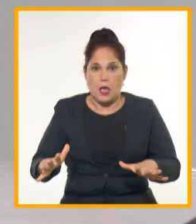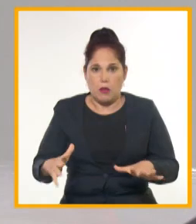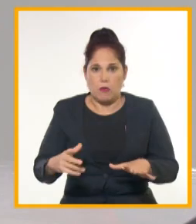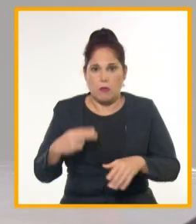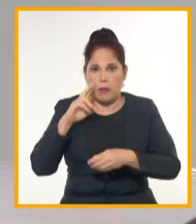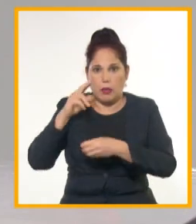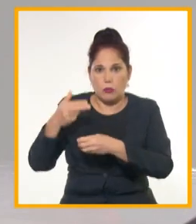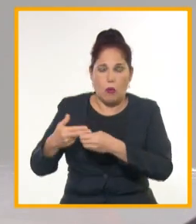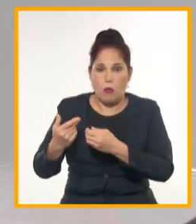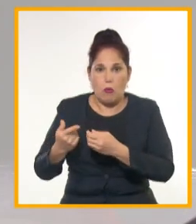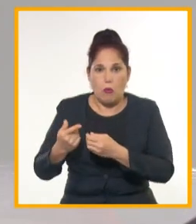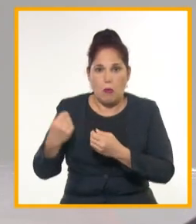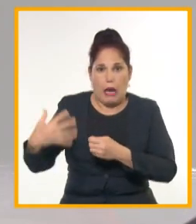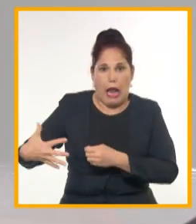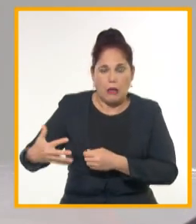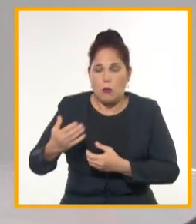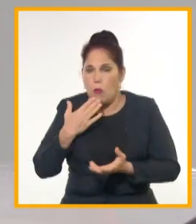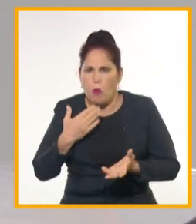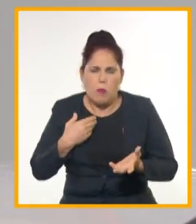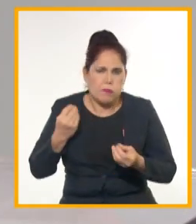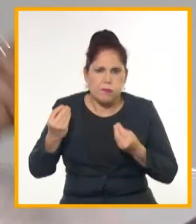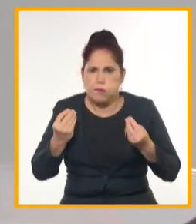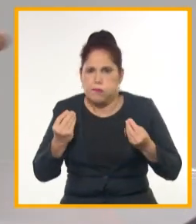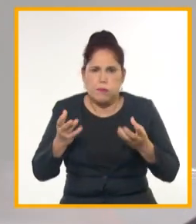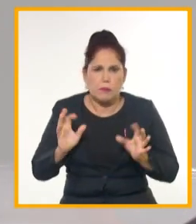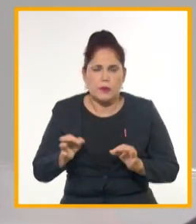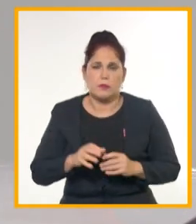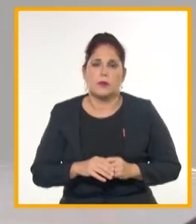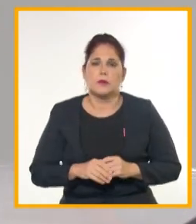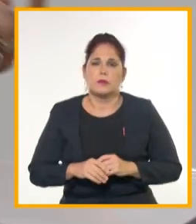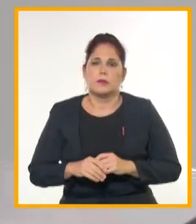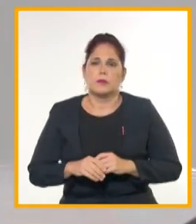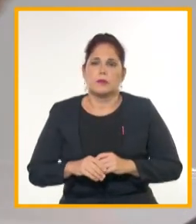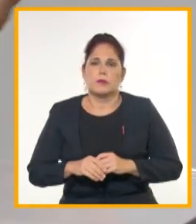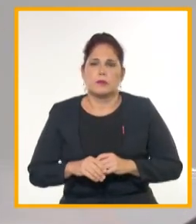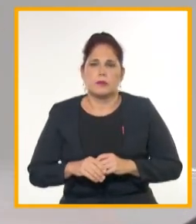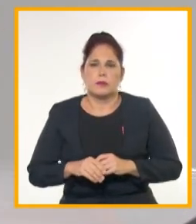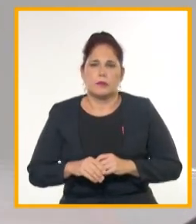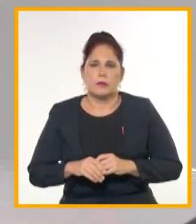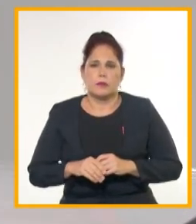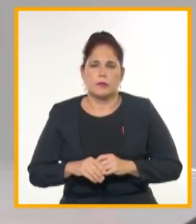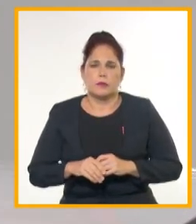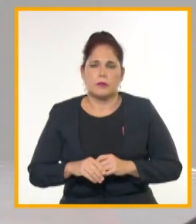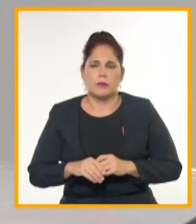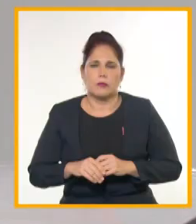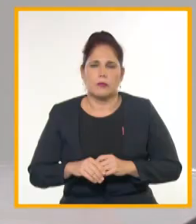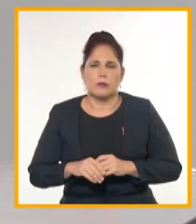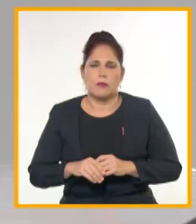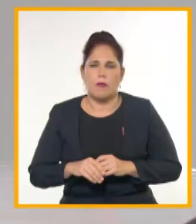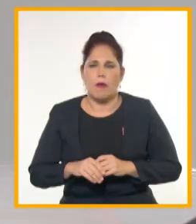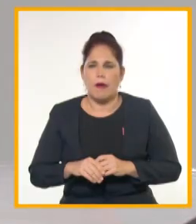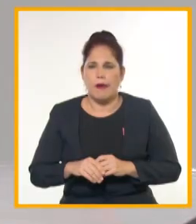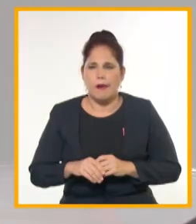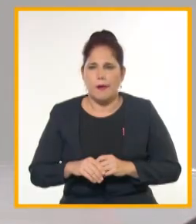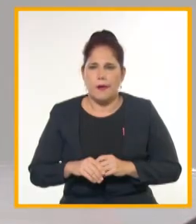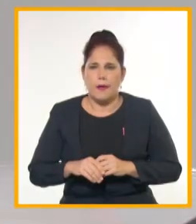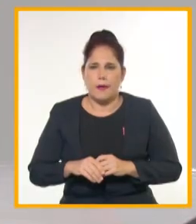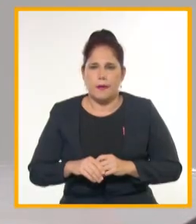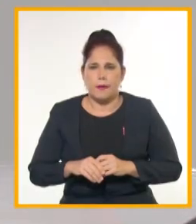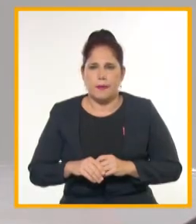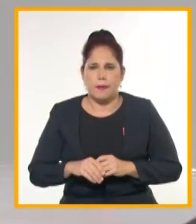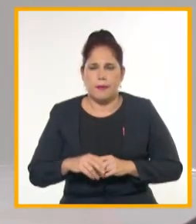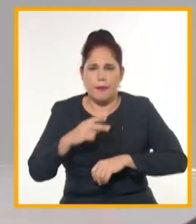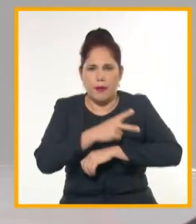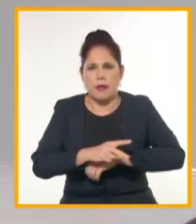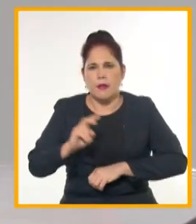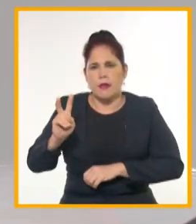ha habido también cierto retroceso en el cambio en Venezuela,